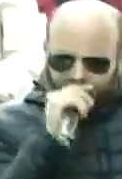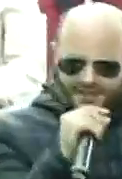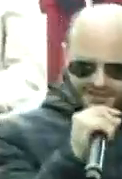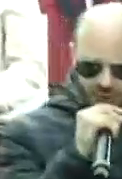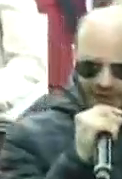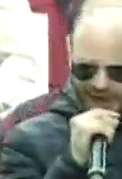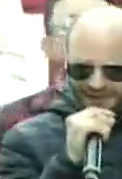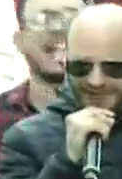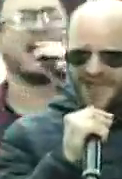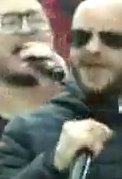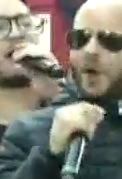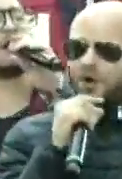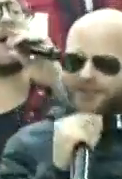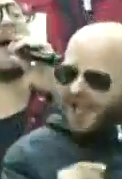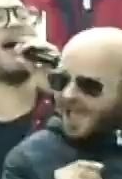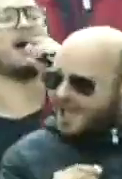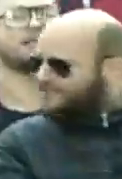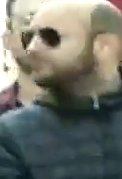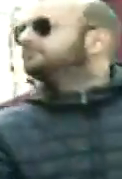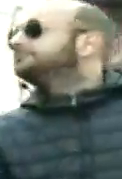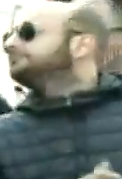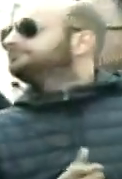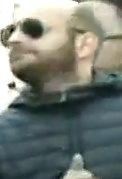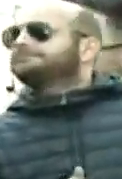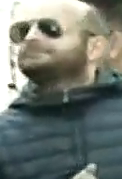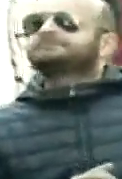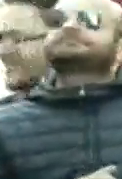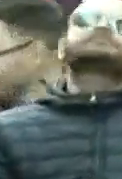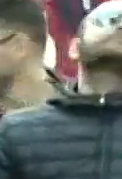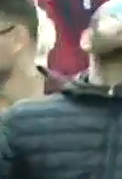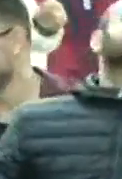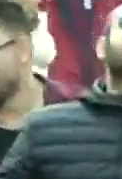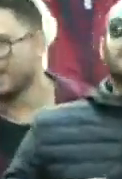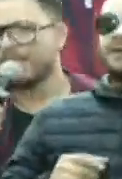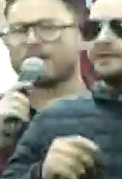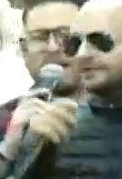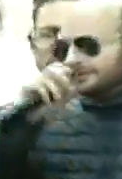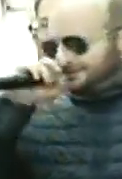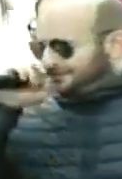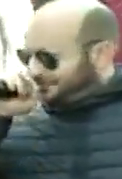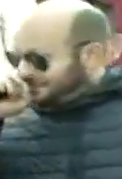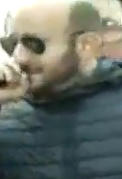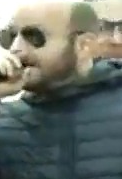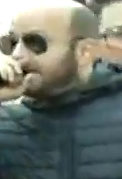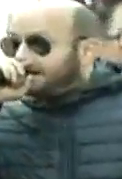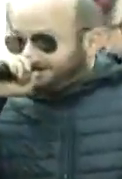la educación pública gratuita y de calidad, ha consolidado políticas de protección